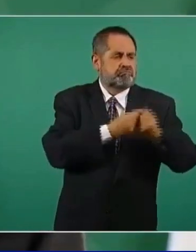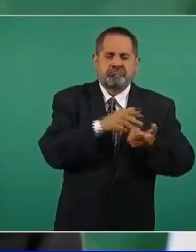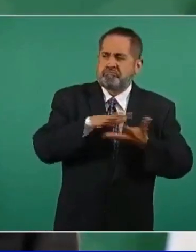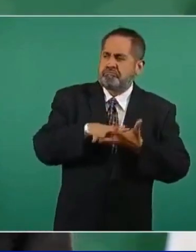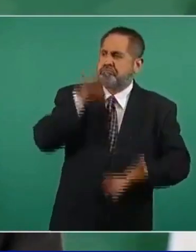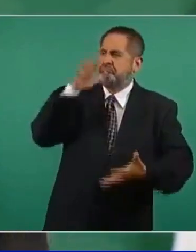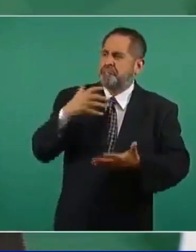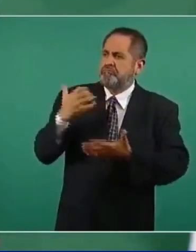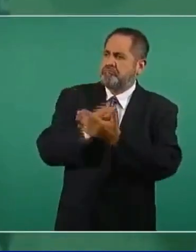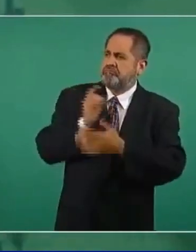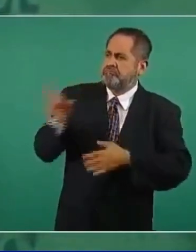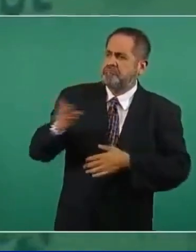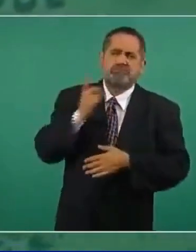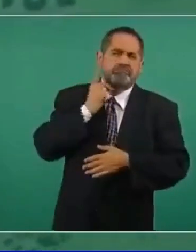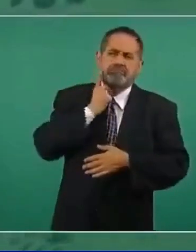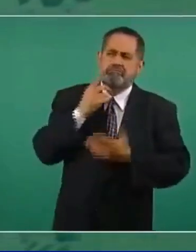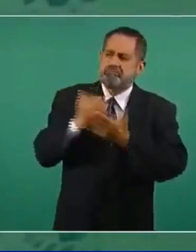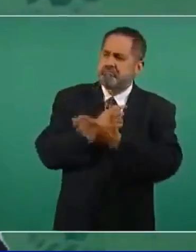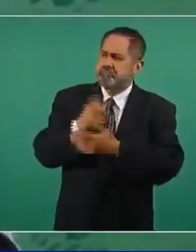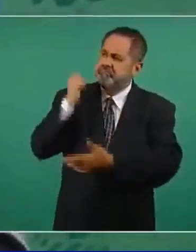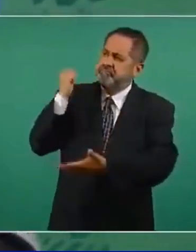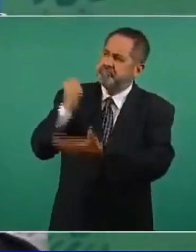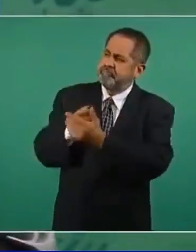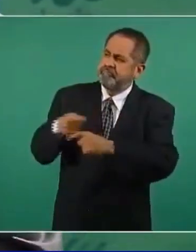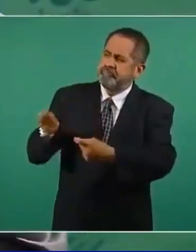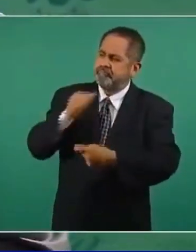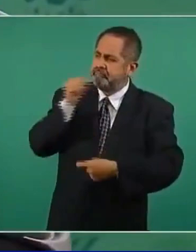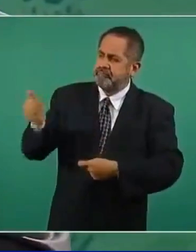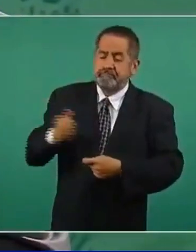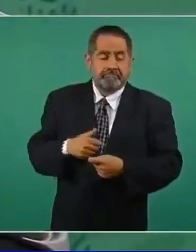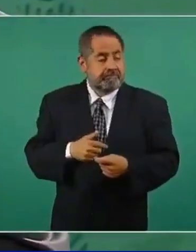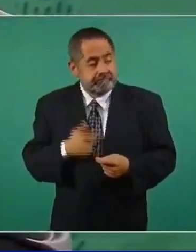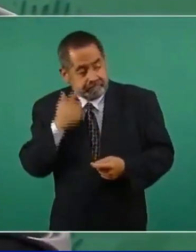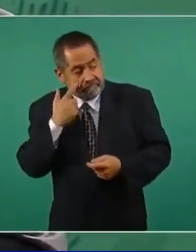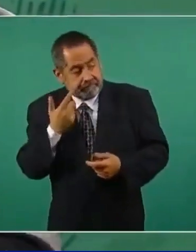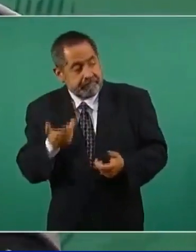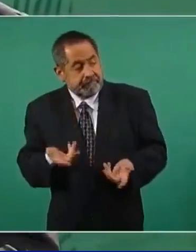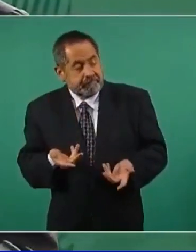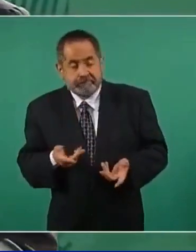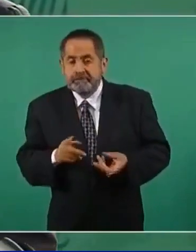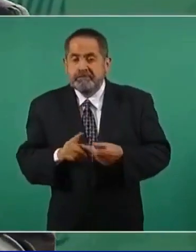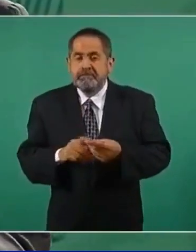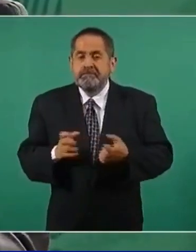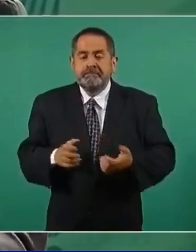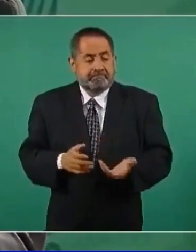para que no se aprobara un presupuesto en beneficio del pueblo?